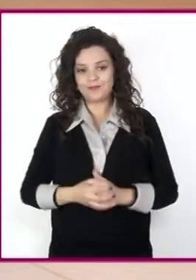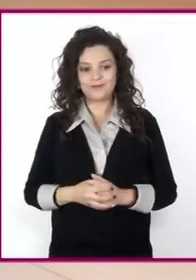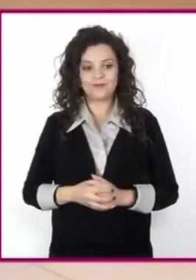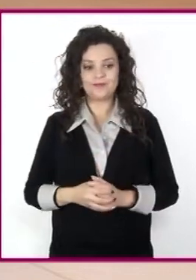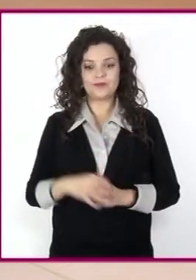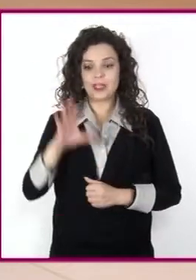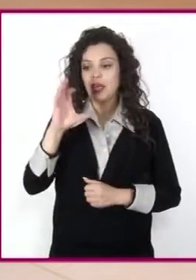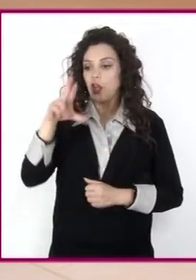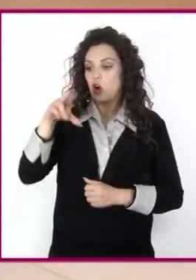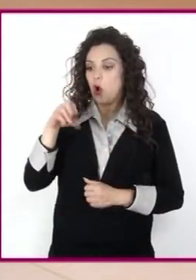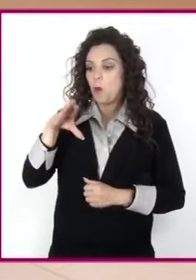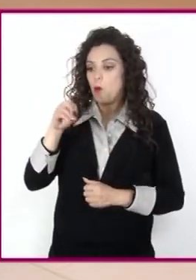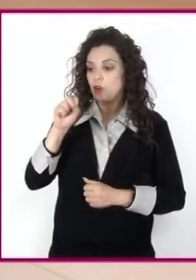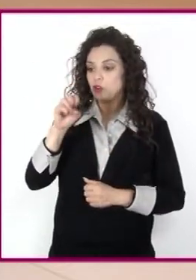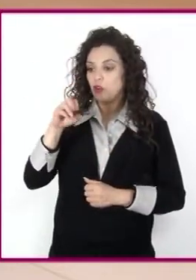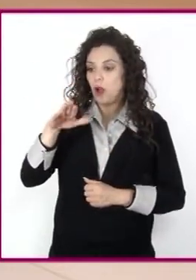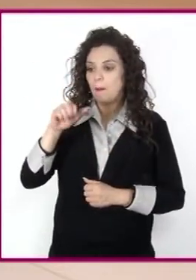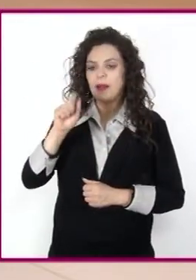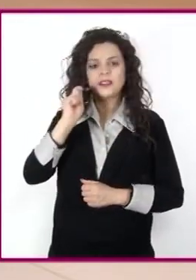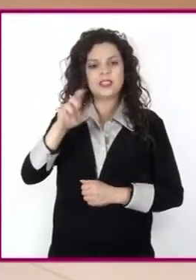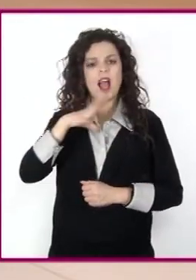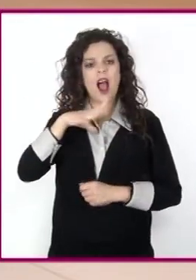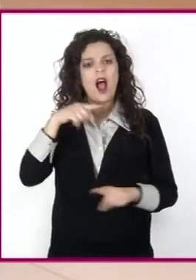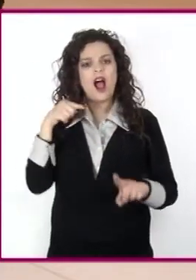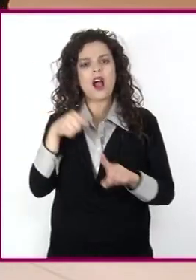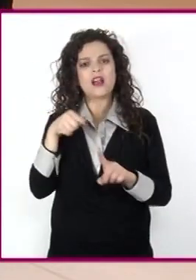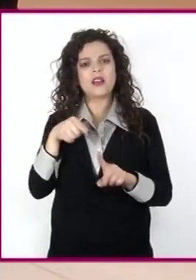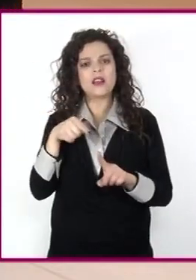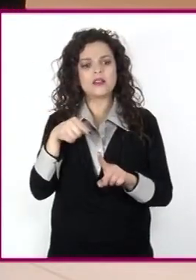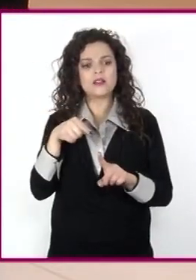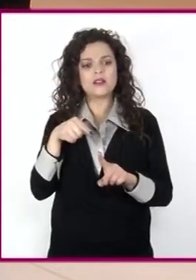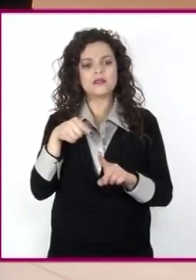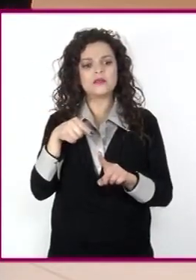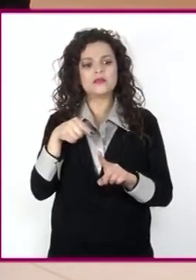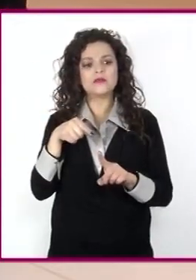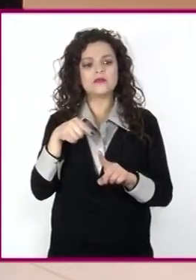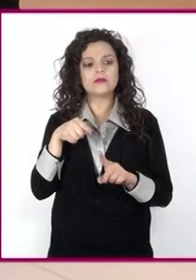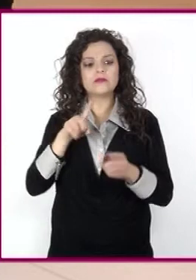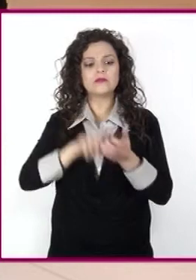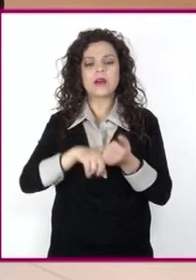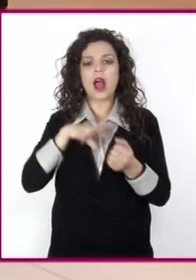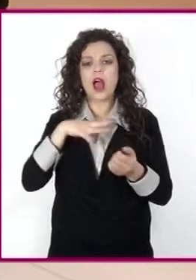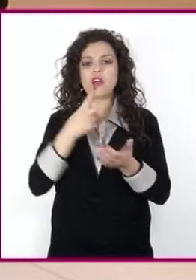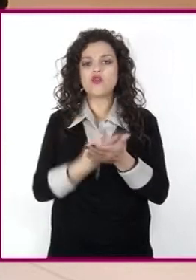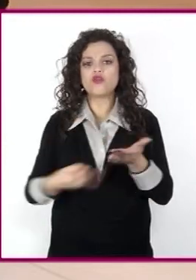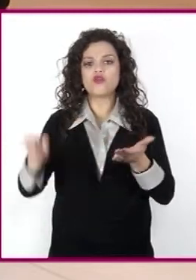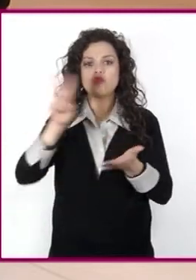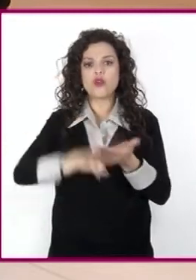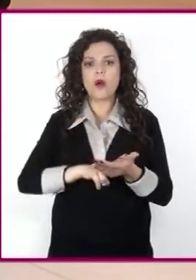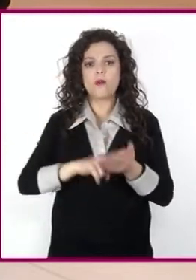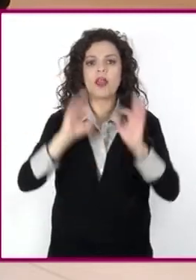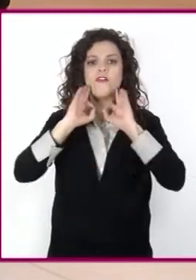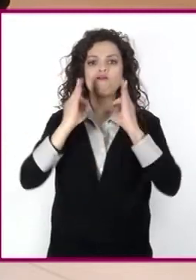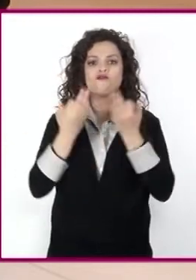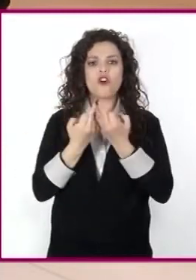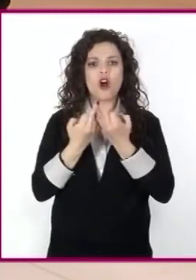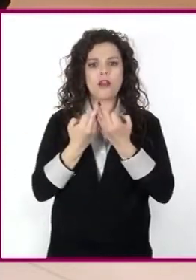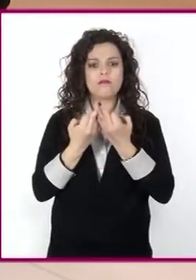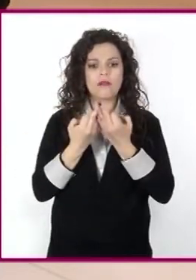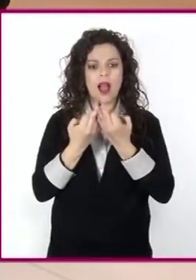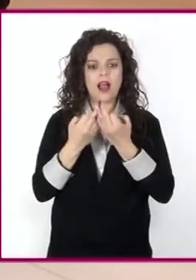Los cromosomas presentan una estructura doble compuesta por dos formas largas paralelas entre